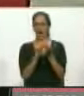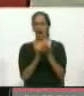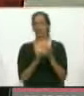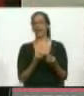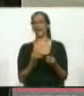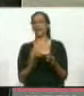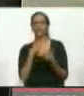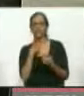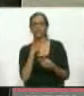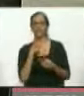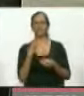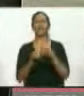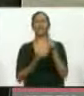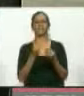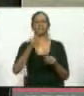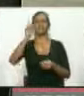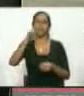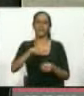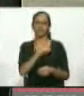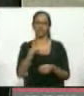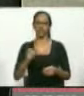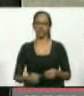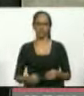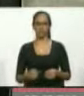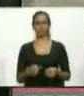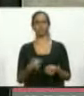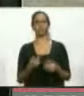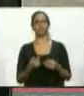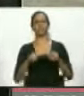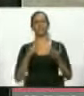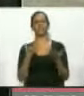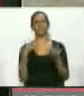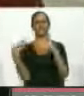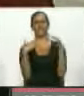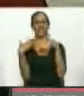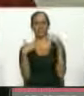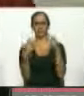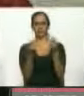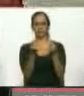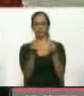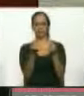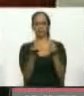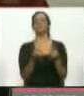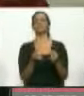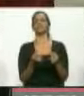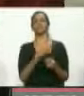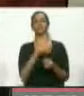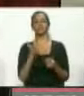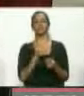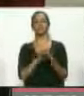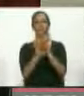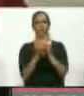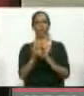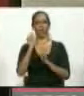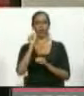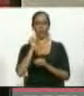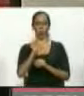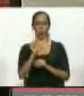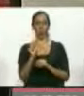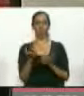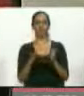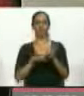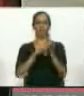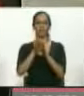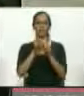lo están haciendo también con china en el ámbito de esa guerra comercial en el ámbito de tratar de acabar un poco con ese